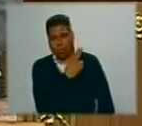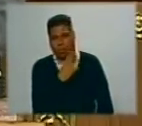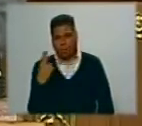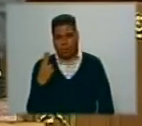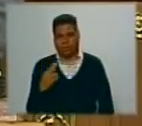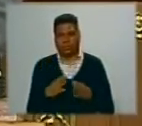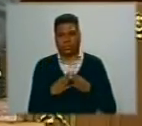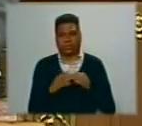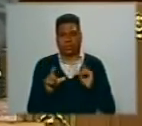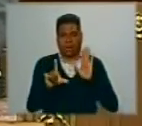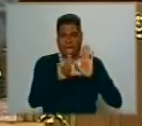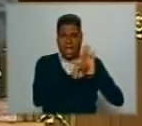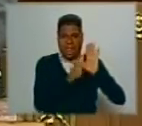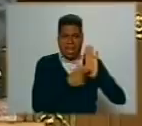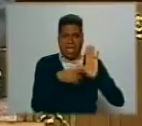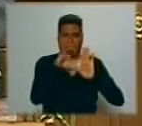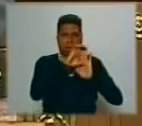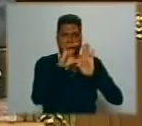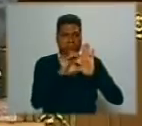la presente ley constitucional,